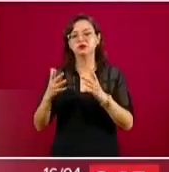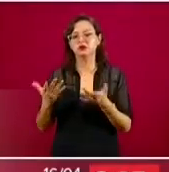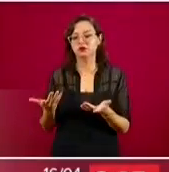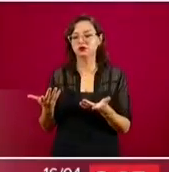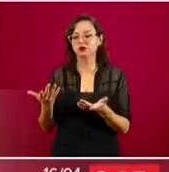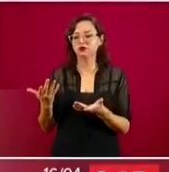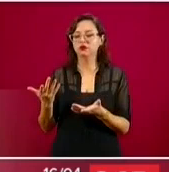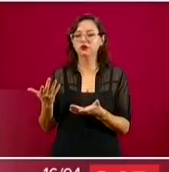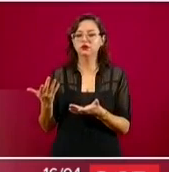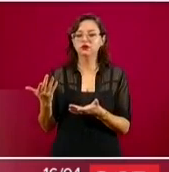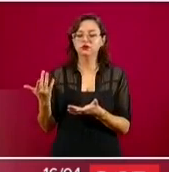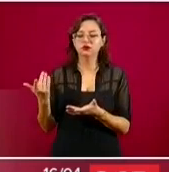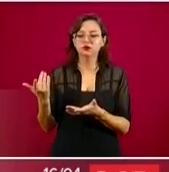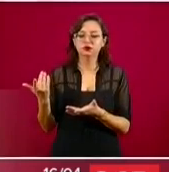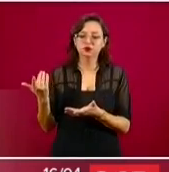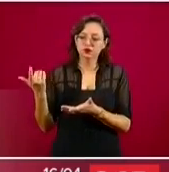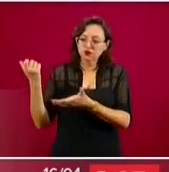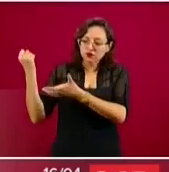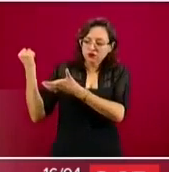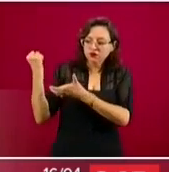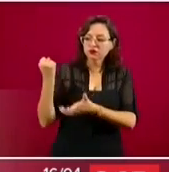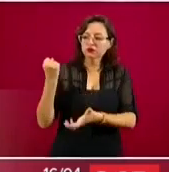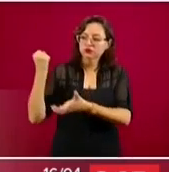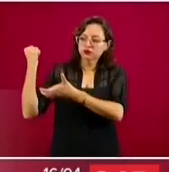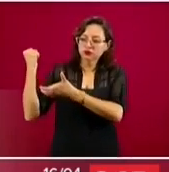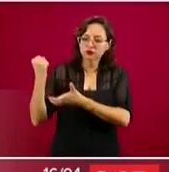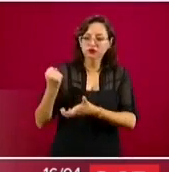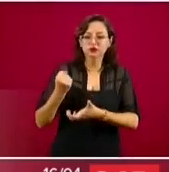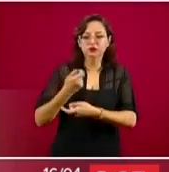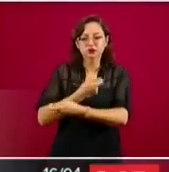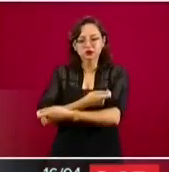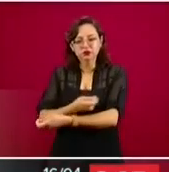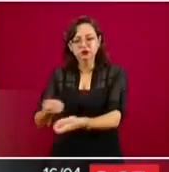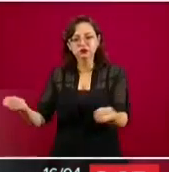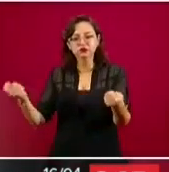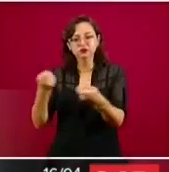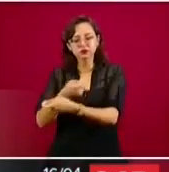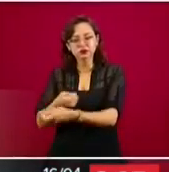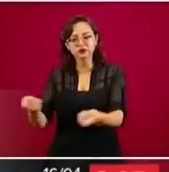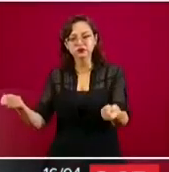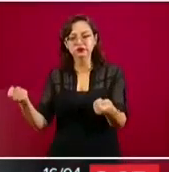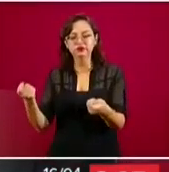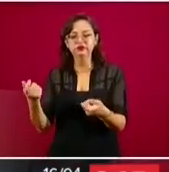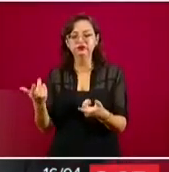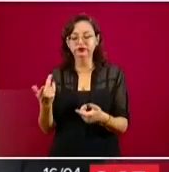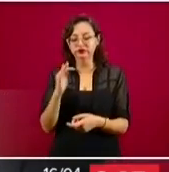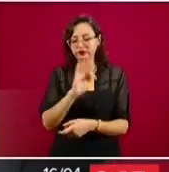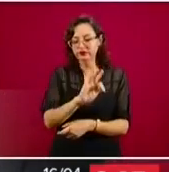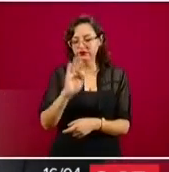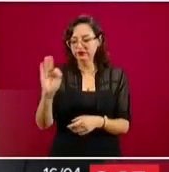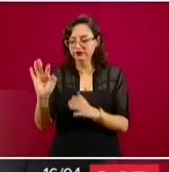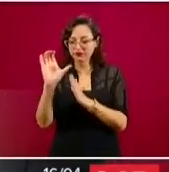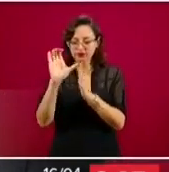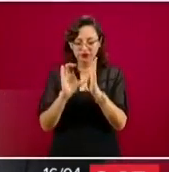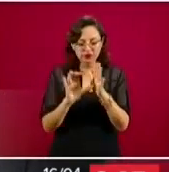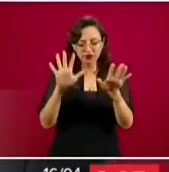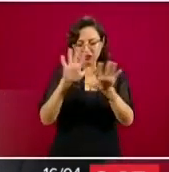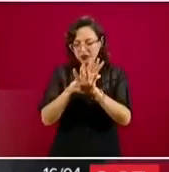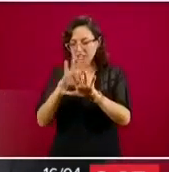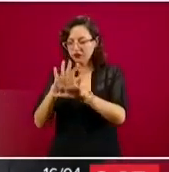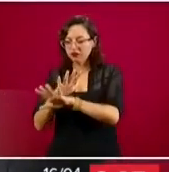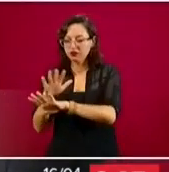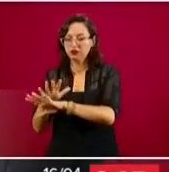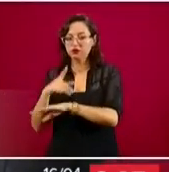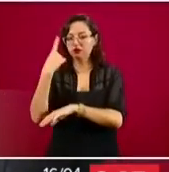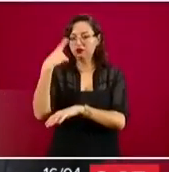bajar más recursos, estamos modificando el calendario de entrega